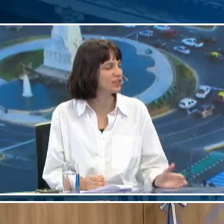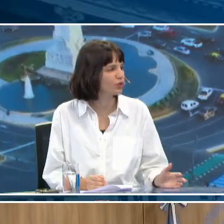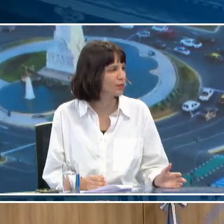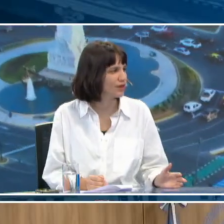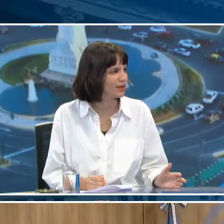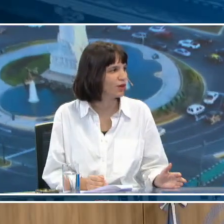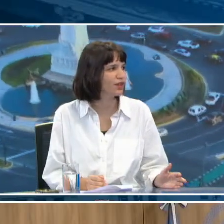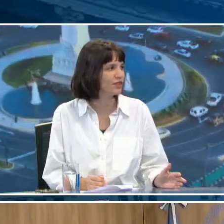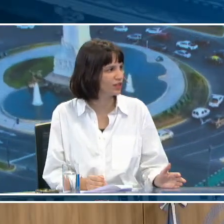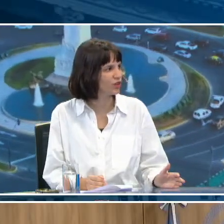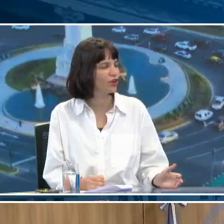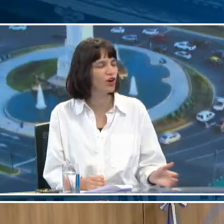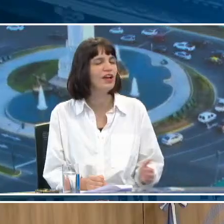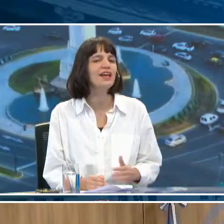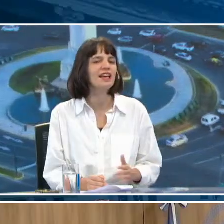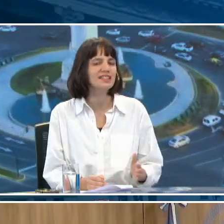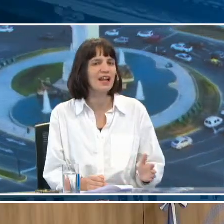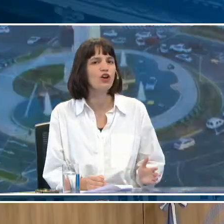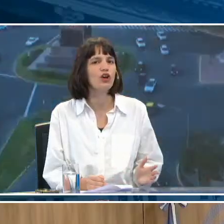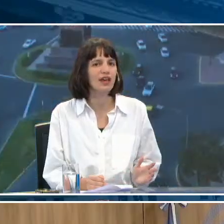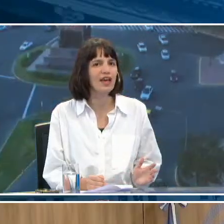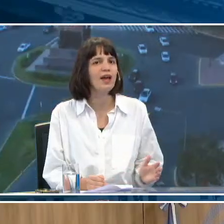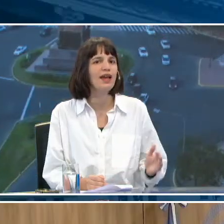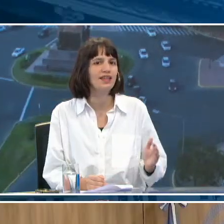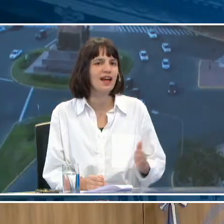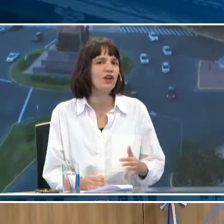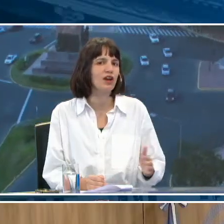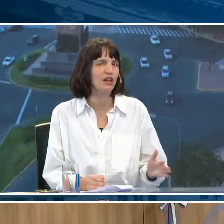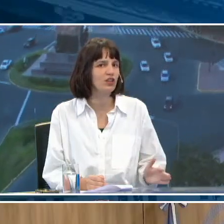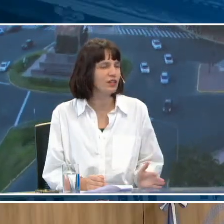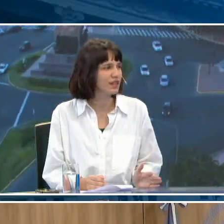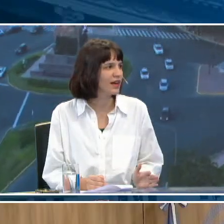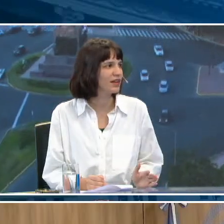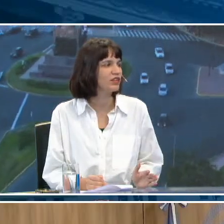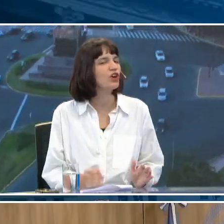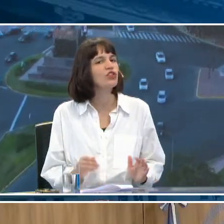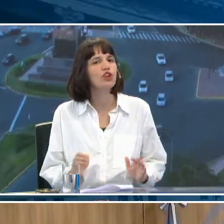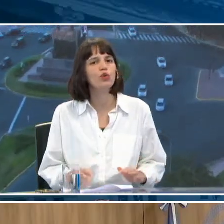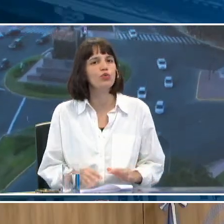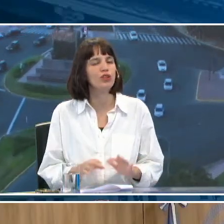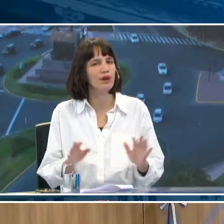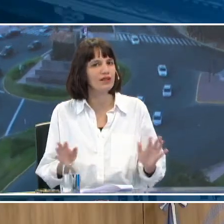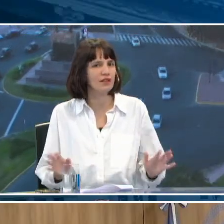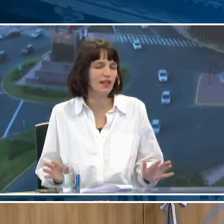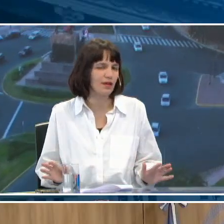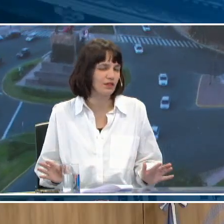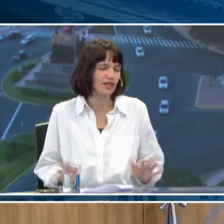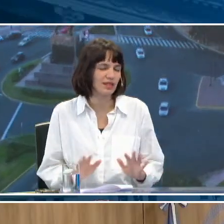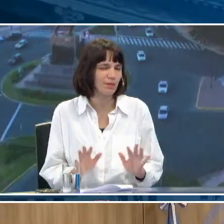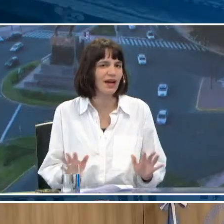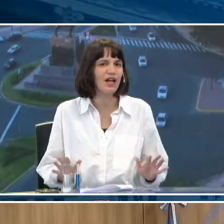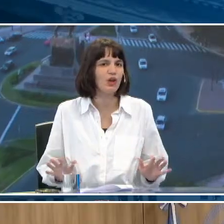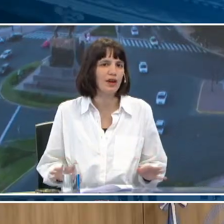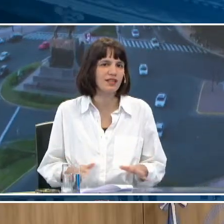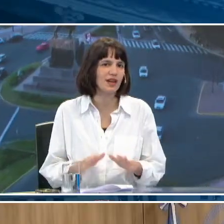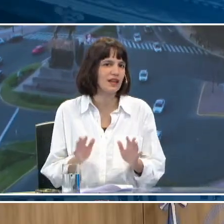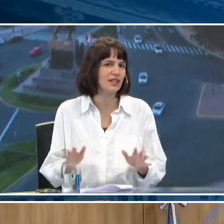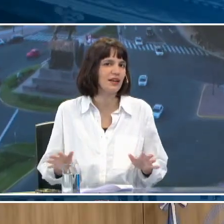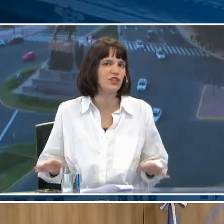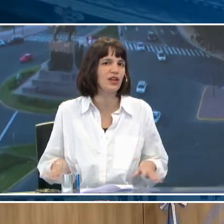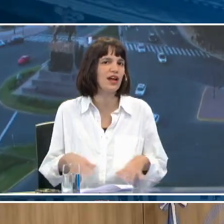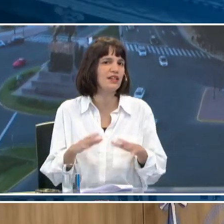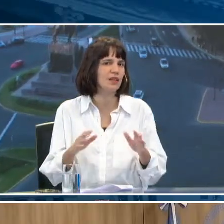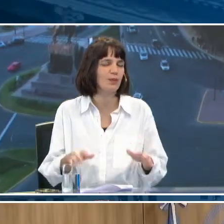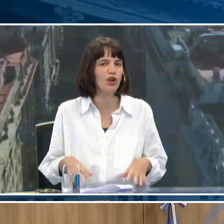concejales y en sus respectivos distritos, ¿no? Es algo que está logrando destrabar Ritondo, un tema separado, van a ser las